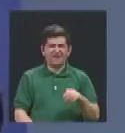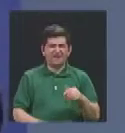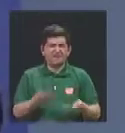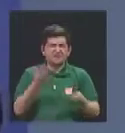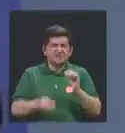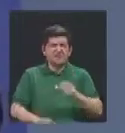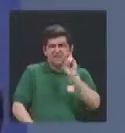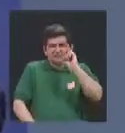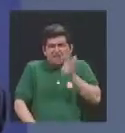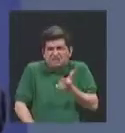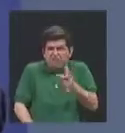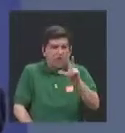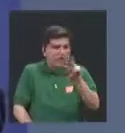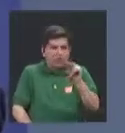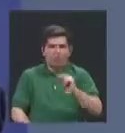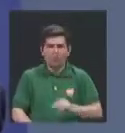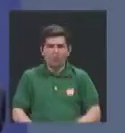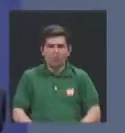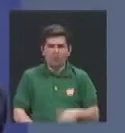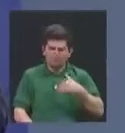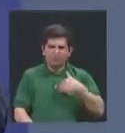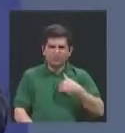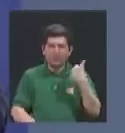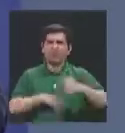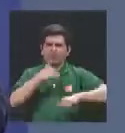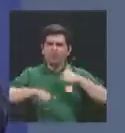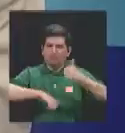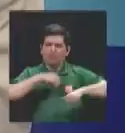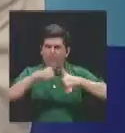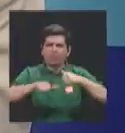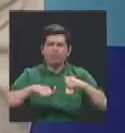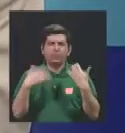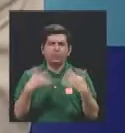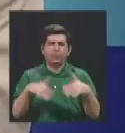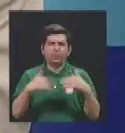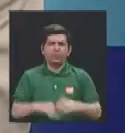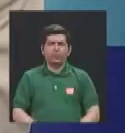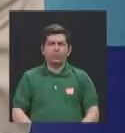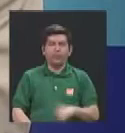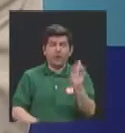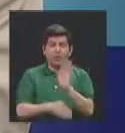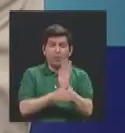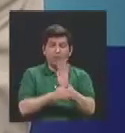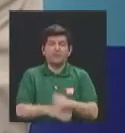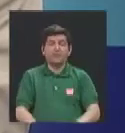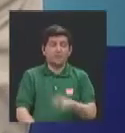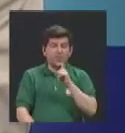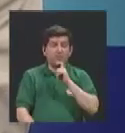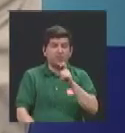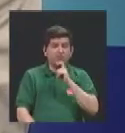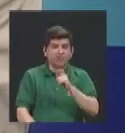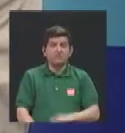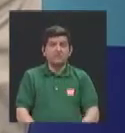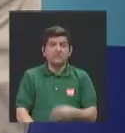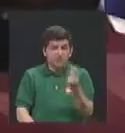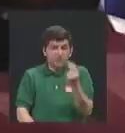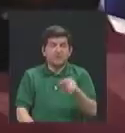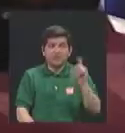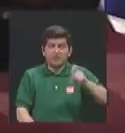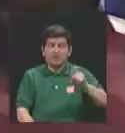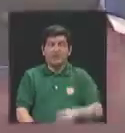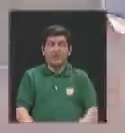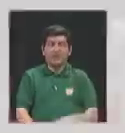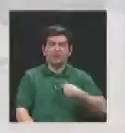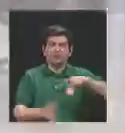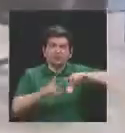vemos en una película es banal, o nada está ahí por casualidad, sino que hay un gran esfuerzo. Claro. Cualquier cosa en una película cuesta